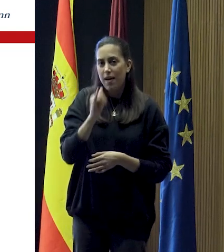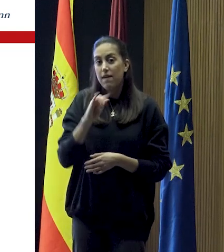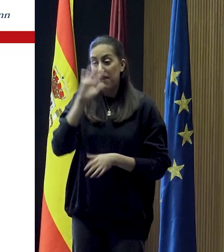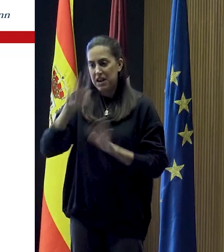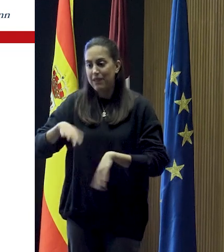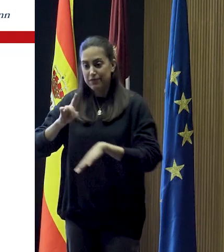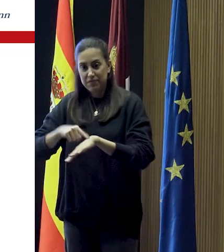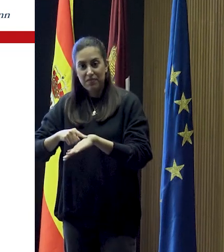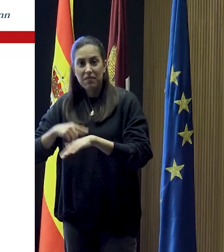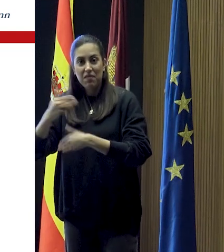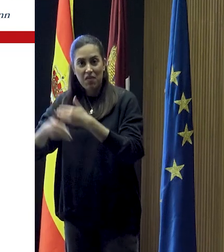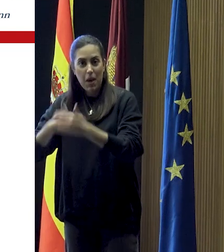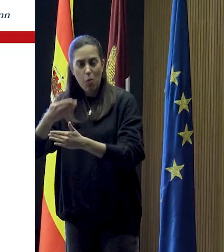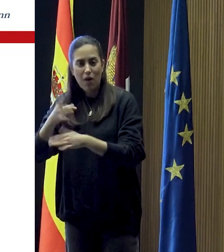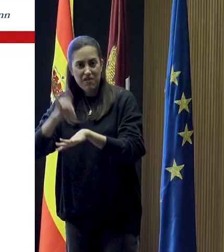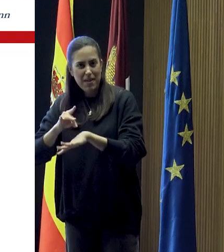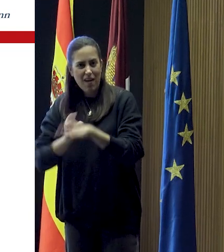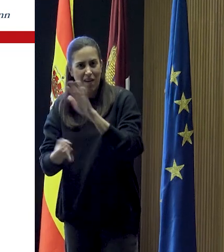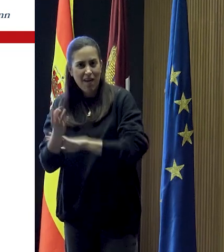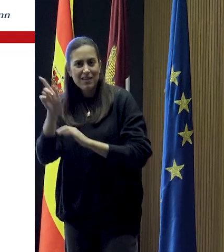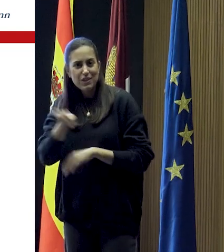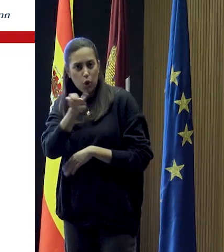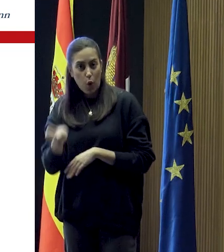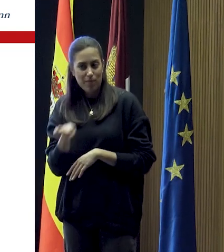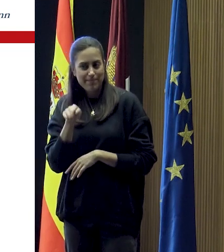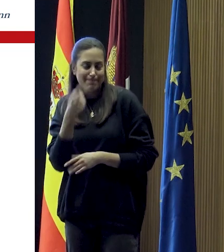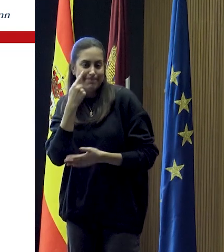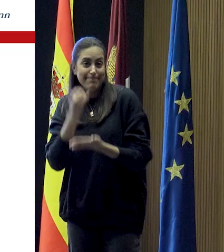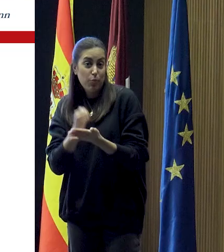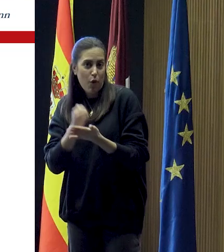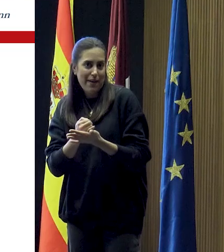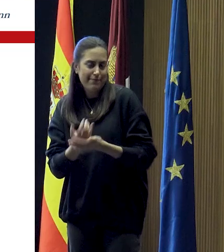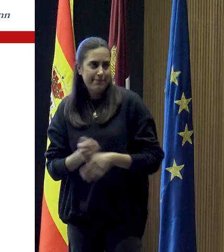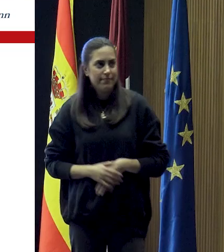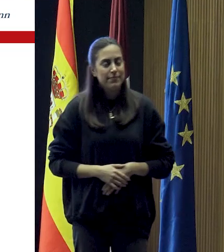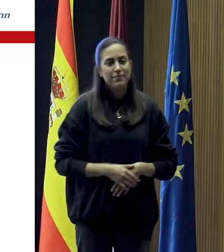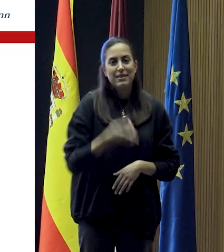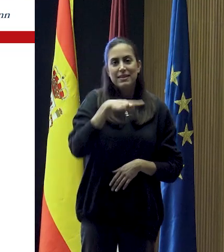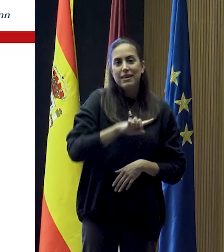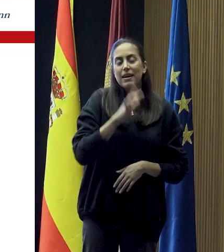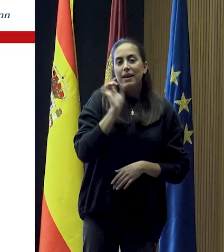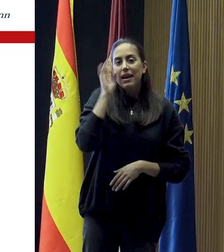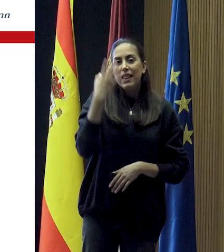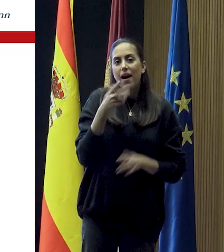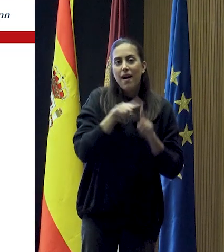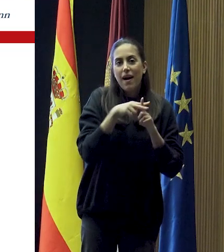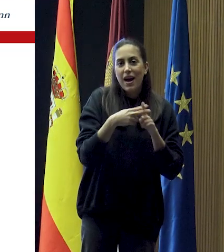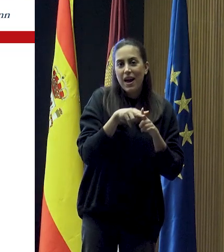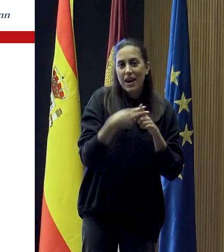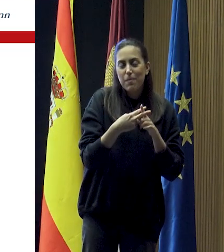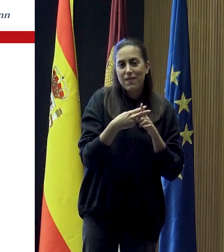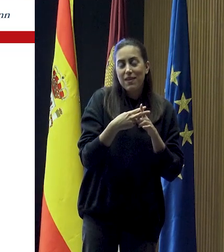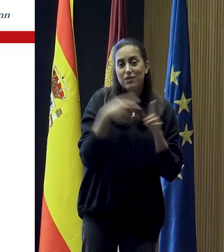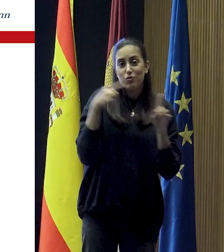paciente desarrolla esa patología o no. ¿Vale? Por lo tanto, esto es por donde vamos. La idea es establecer herramientas útiles para